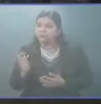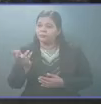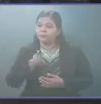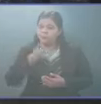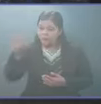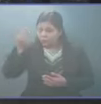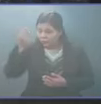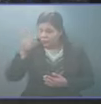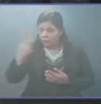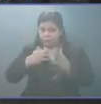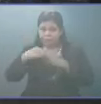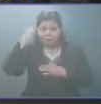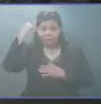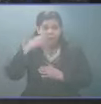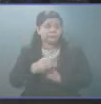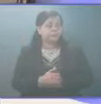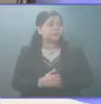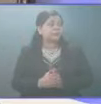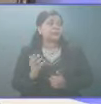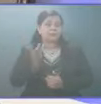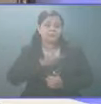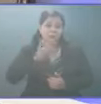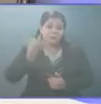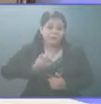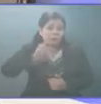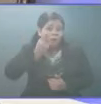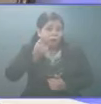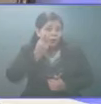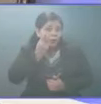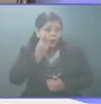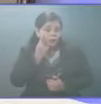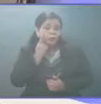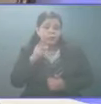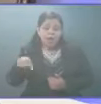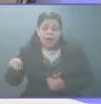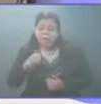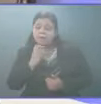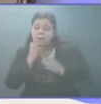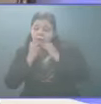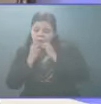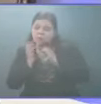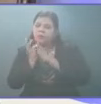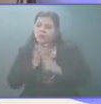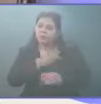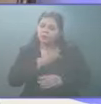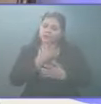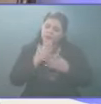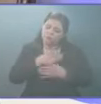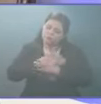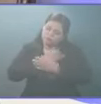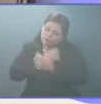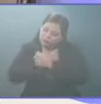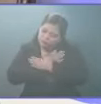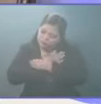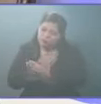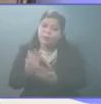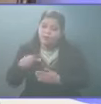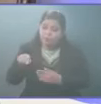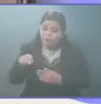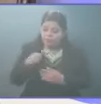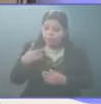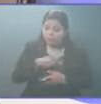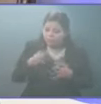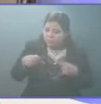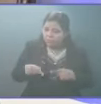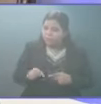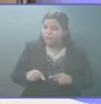importante. Sí, yo creo que debemos de cuidarnos y cuidarlos a ellos, pues realmente les debemos mucho. Por ellos estamos aquí, y hay que